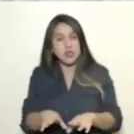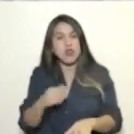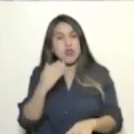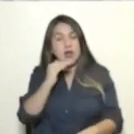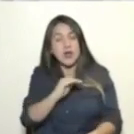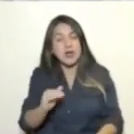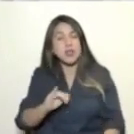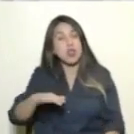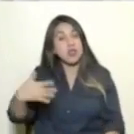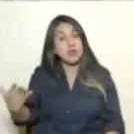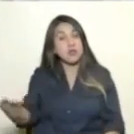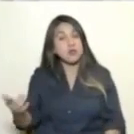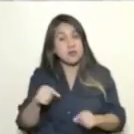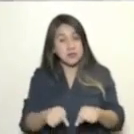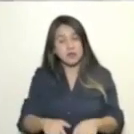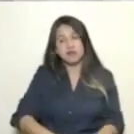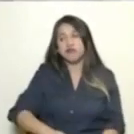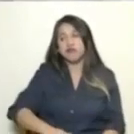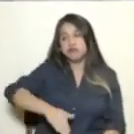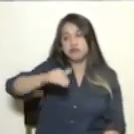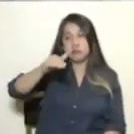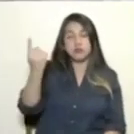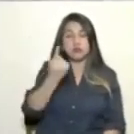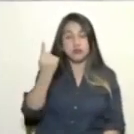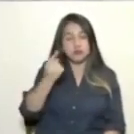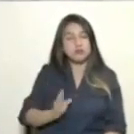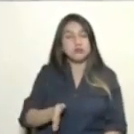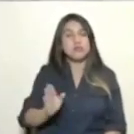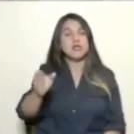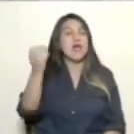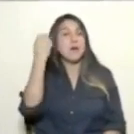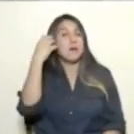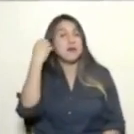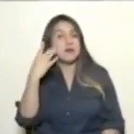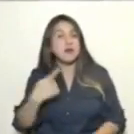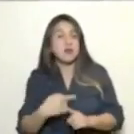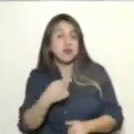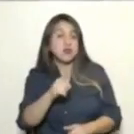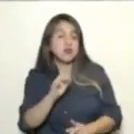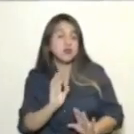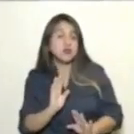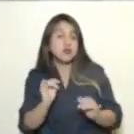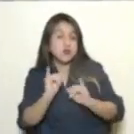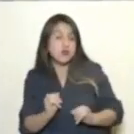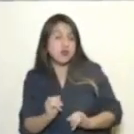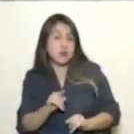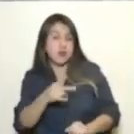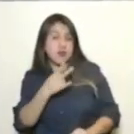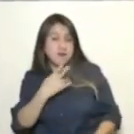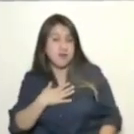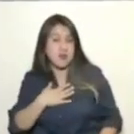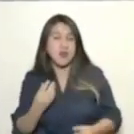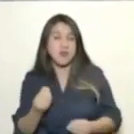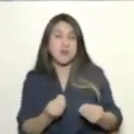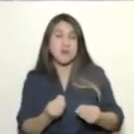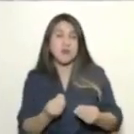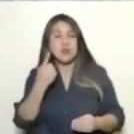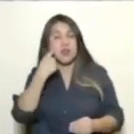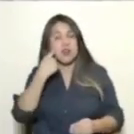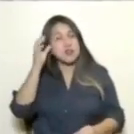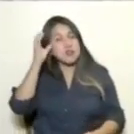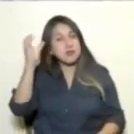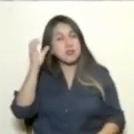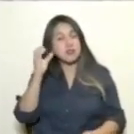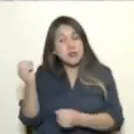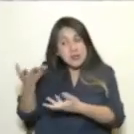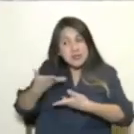es que después él solo siga aprendiendo por su cuenta, porque indudablemente que los conocimientos que